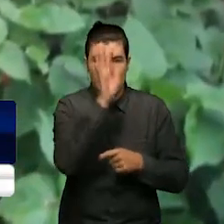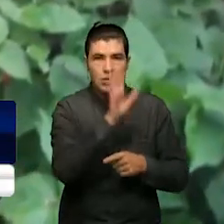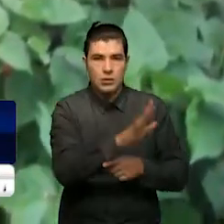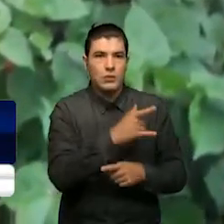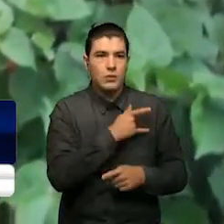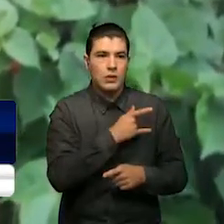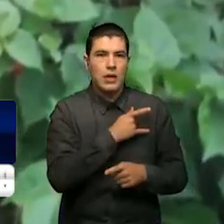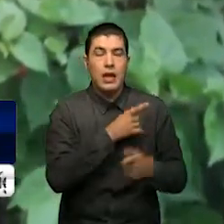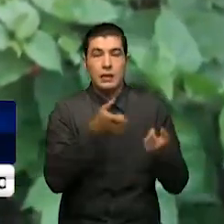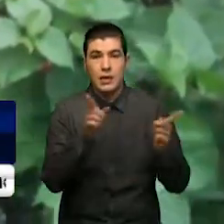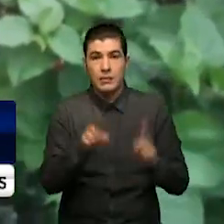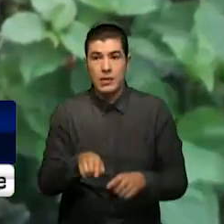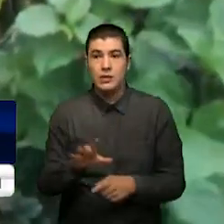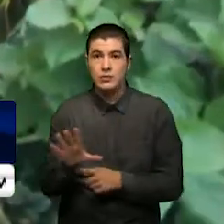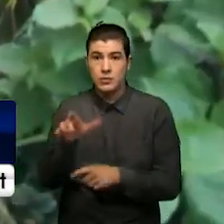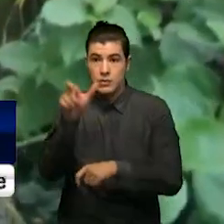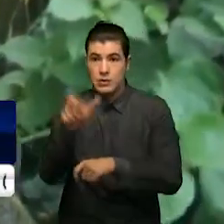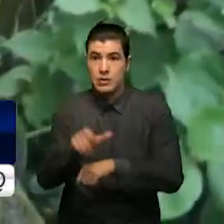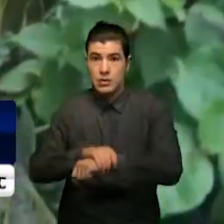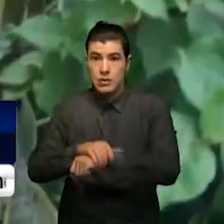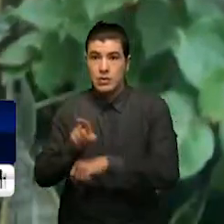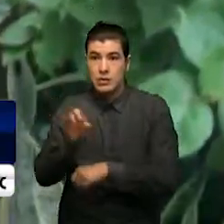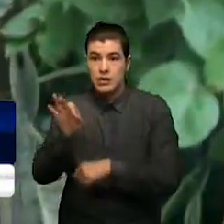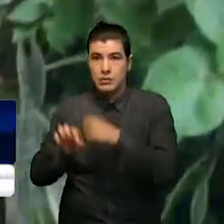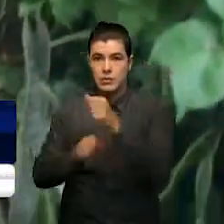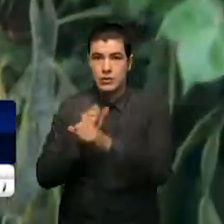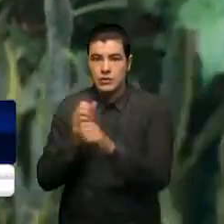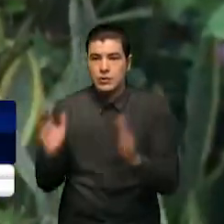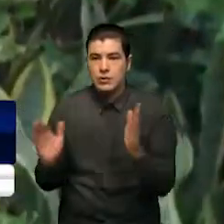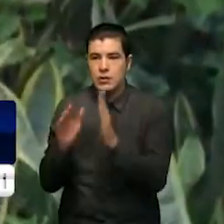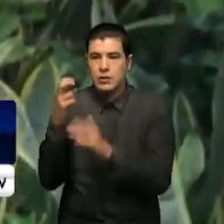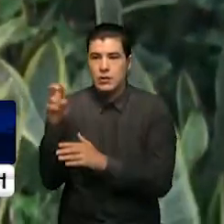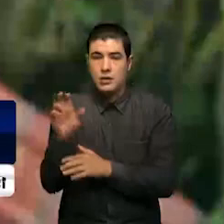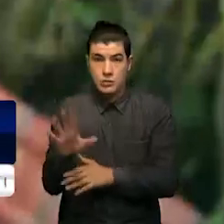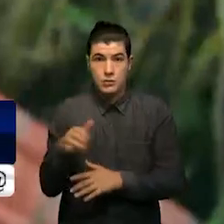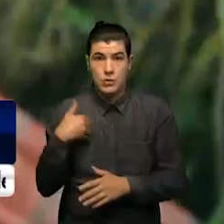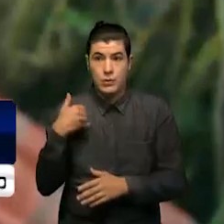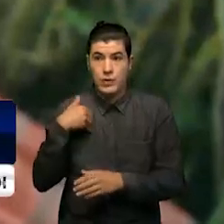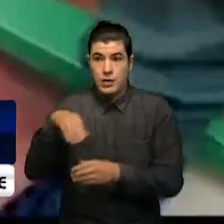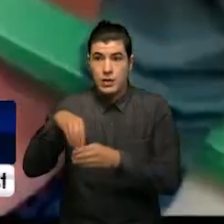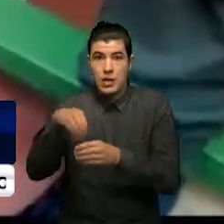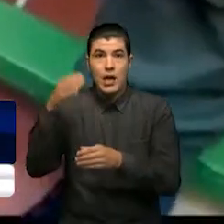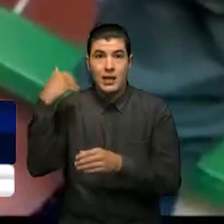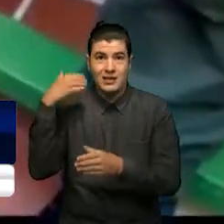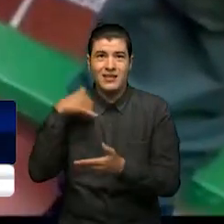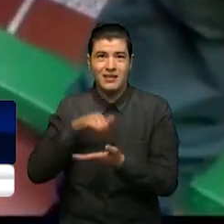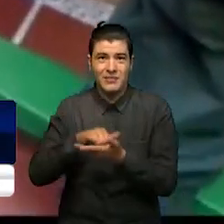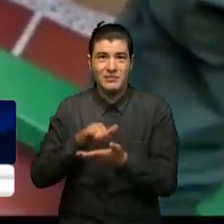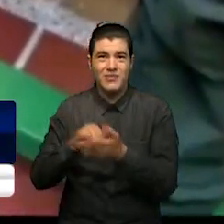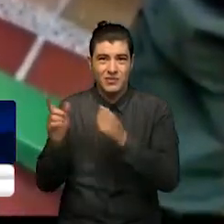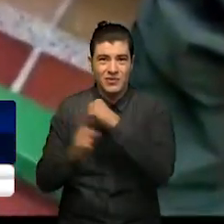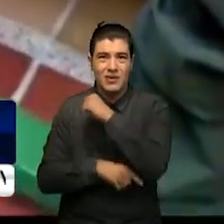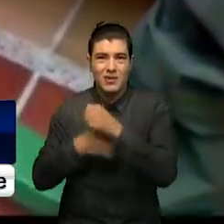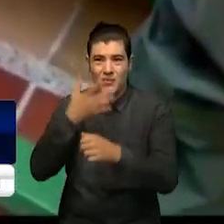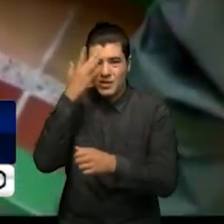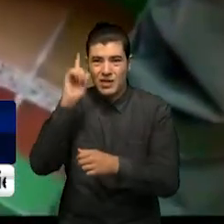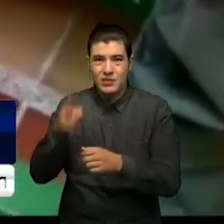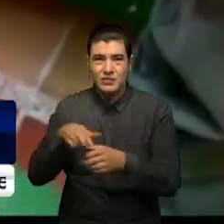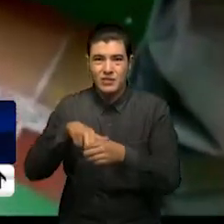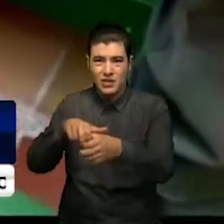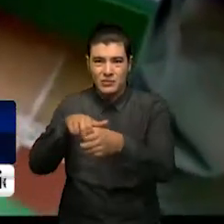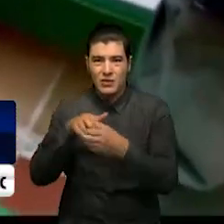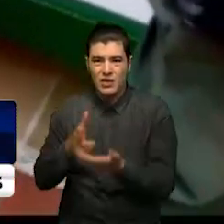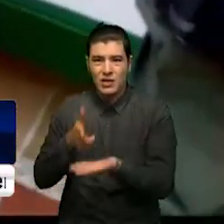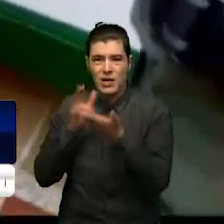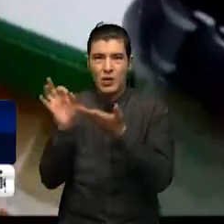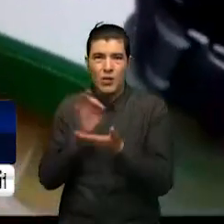el capturado fue presentado ante la fiscalía. Este joven capturado presenta antecedentes por porte, tráfico o fabricación de armas de fuego